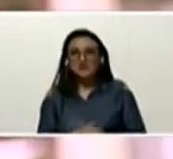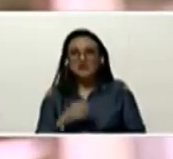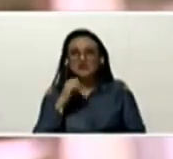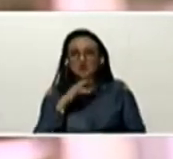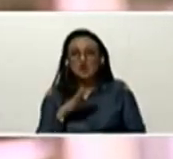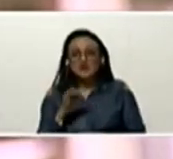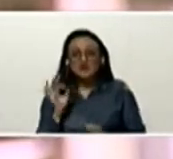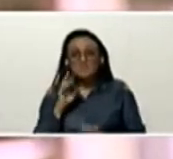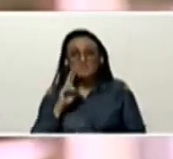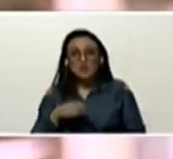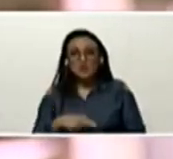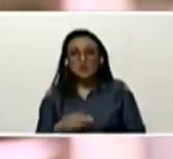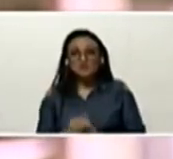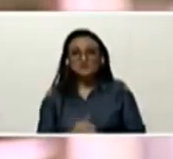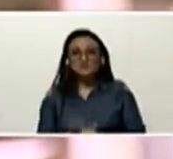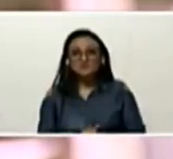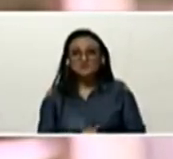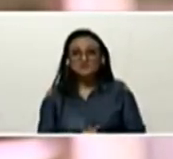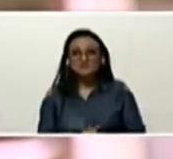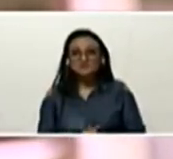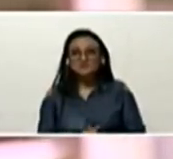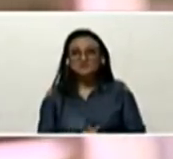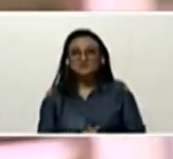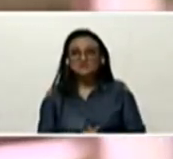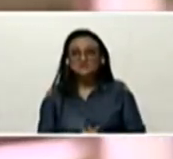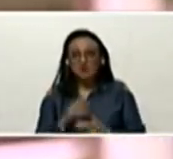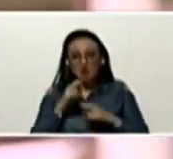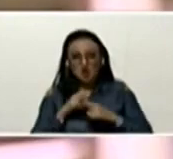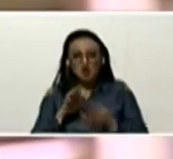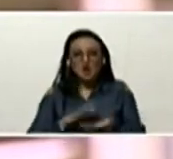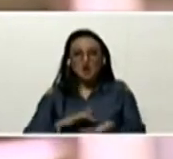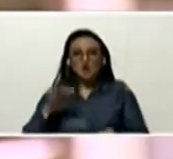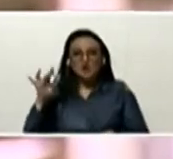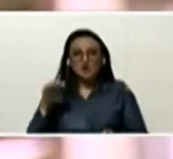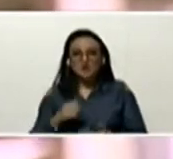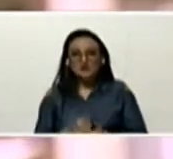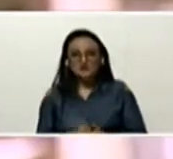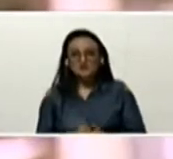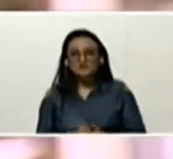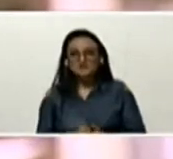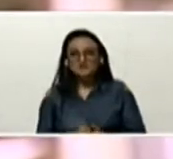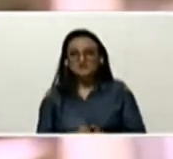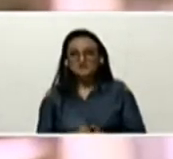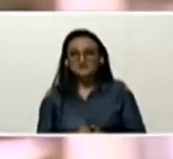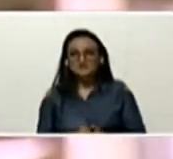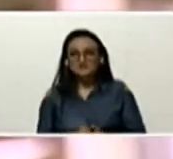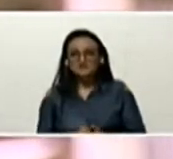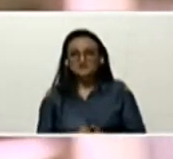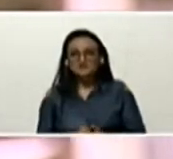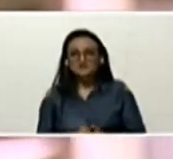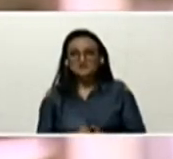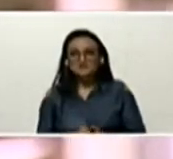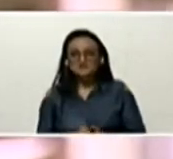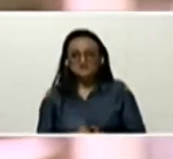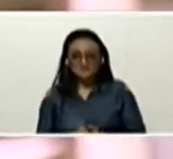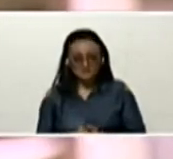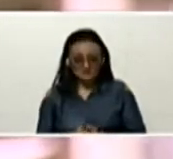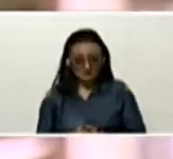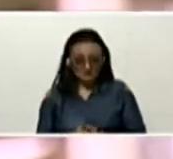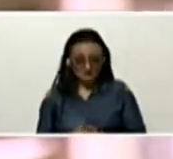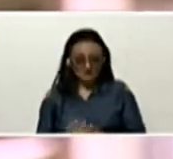Historia pura. Eduardo Machado, honor y gloria. Eduardo Machado, Gustavo Machado, a Jesús Farías, tu padre,